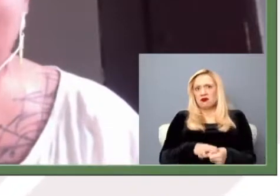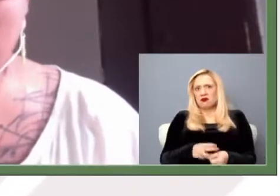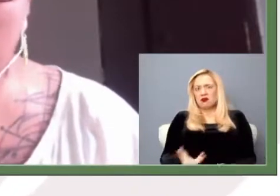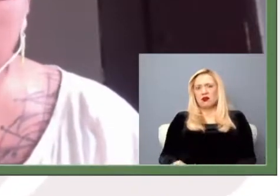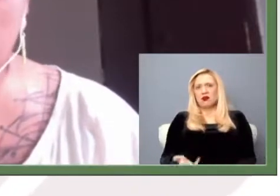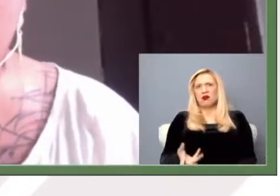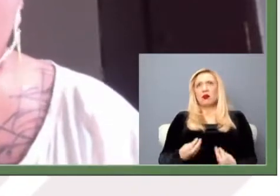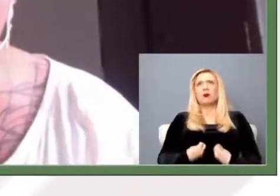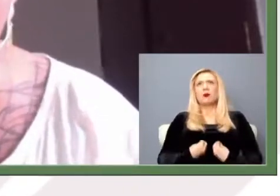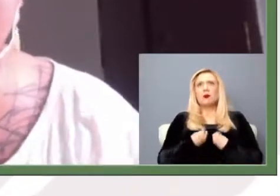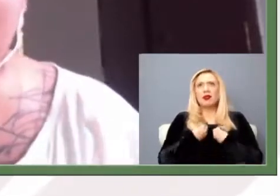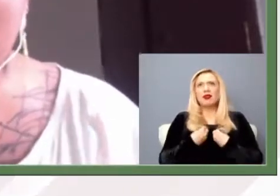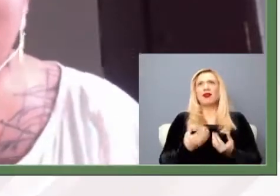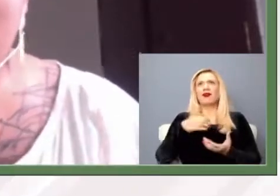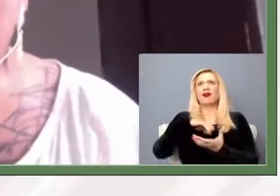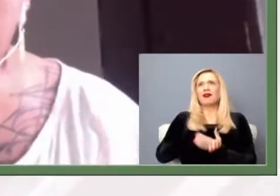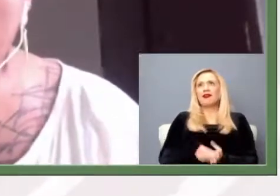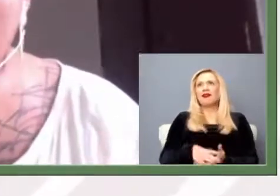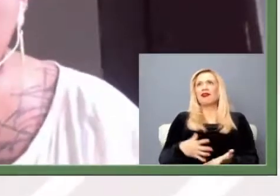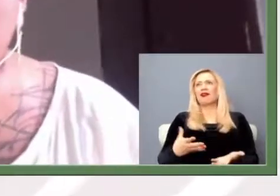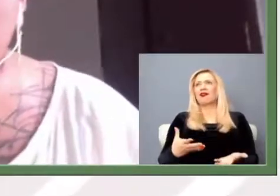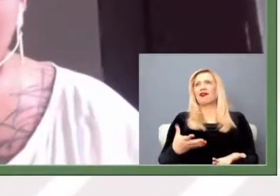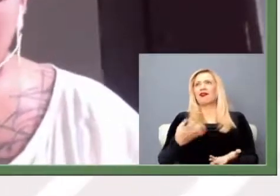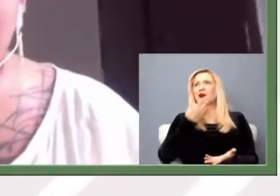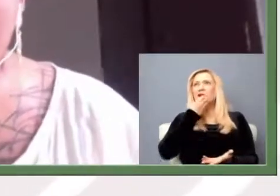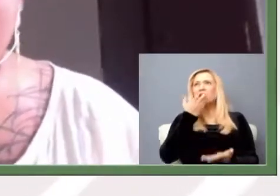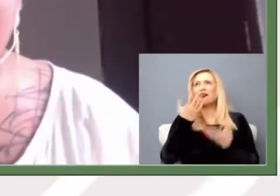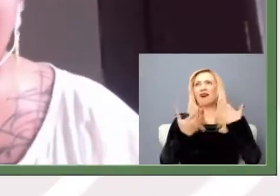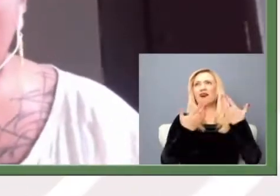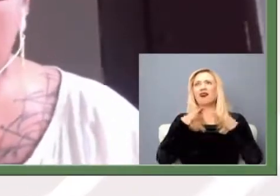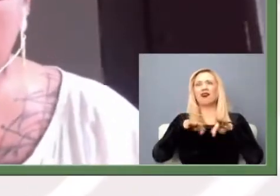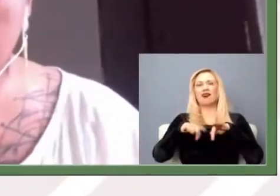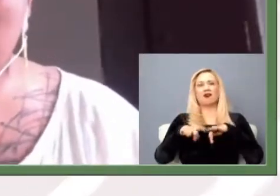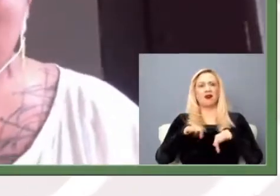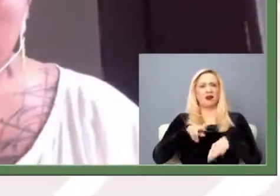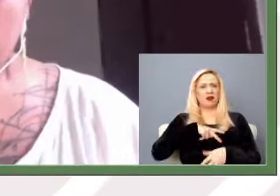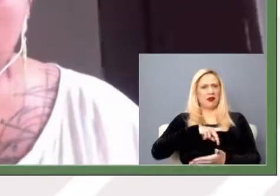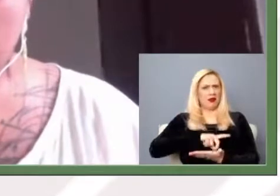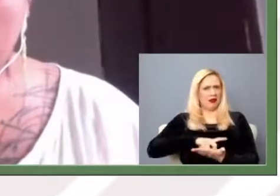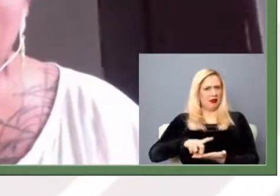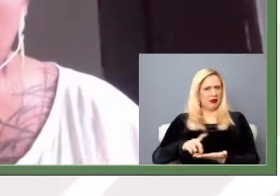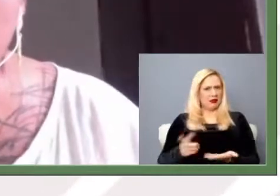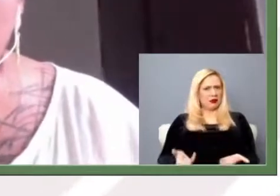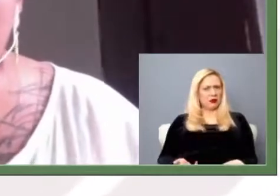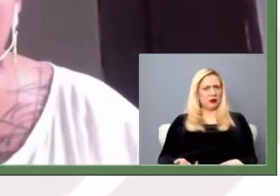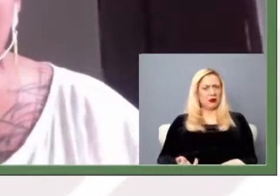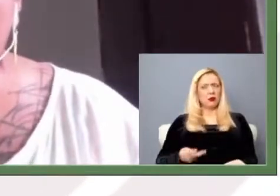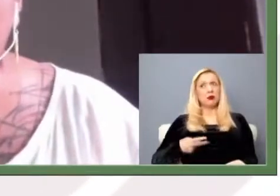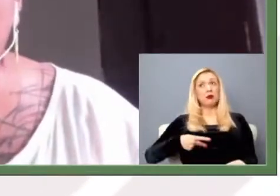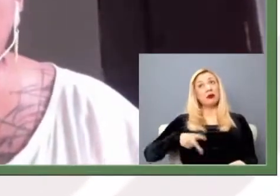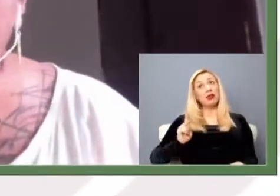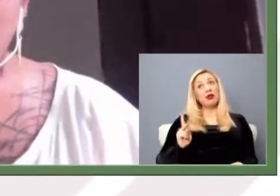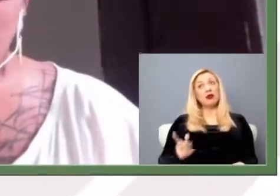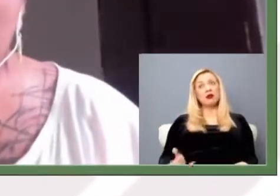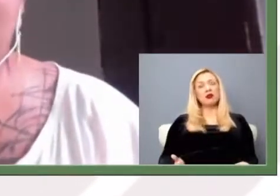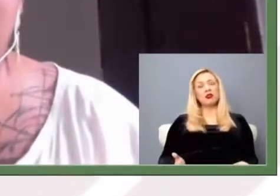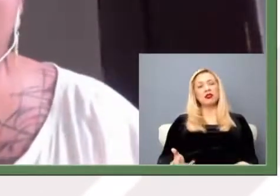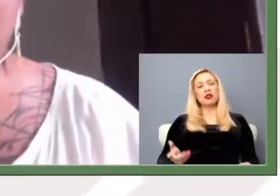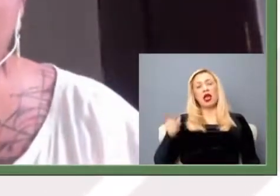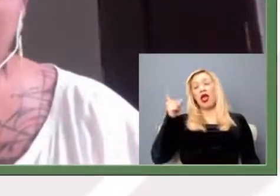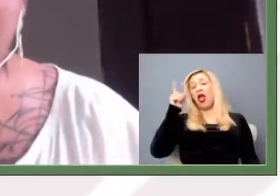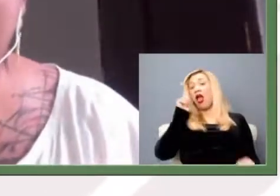la vida, de lo que nos puede ofrecer el vivir, se supondría en un estado de derecho, y esto tiene un arraigo profundo